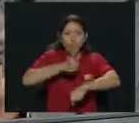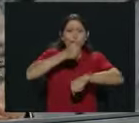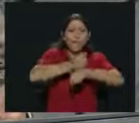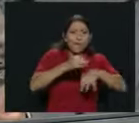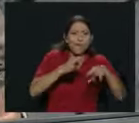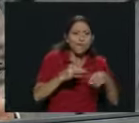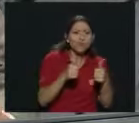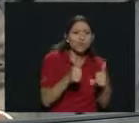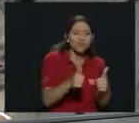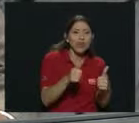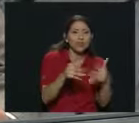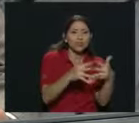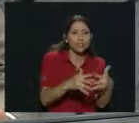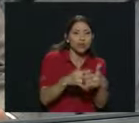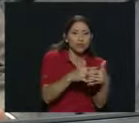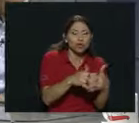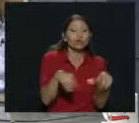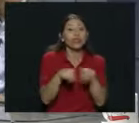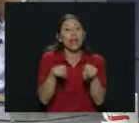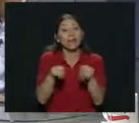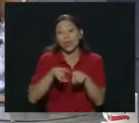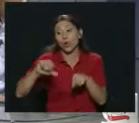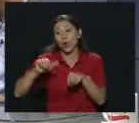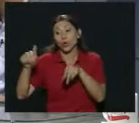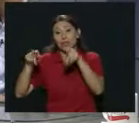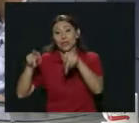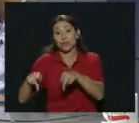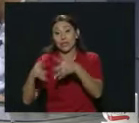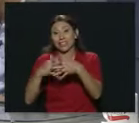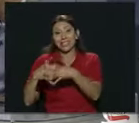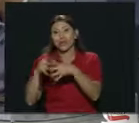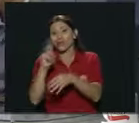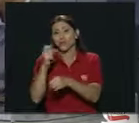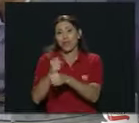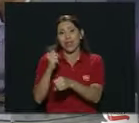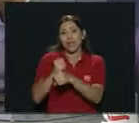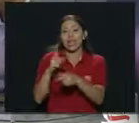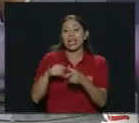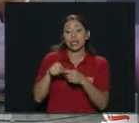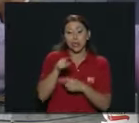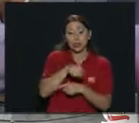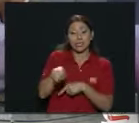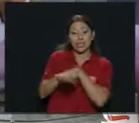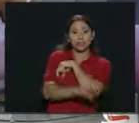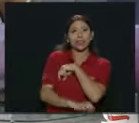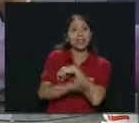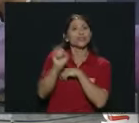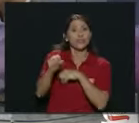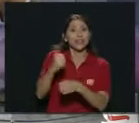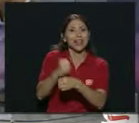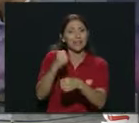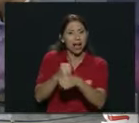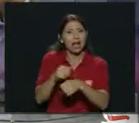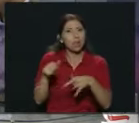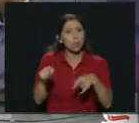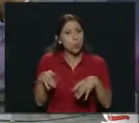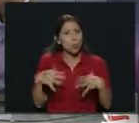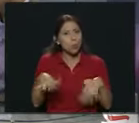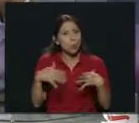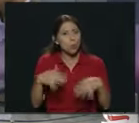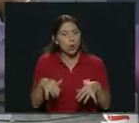a un precio más bajo, es un discurso que vende. Sobre esa base,